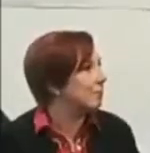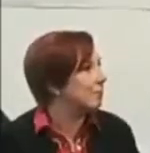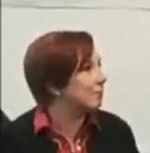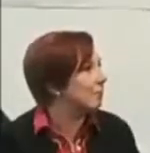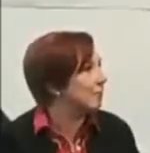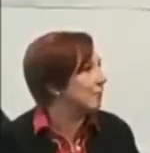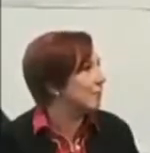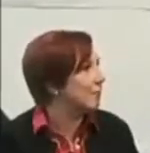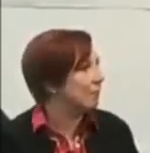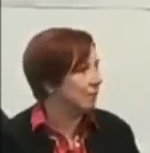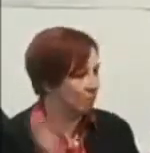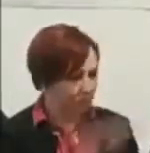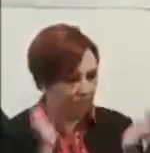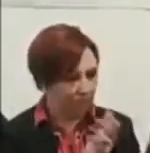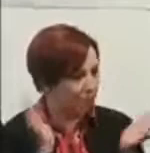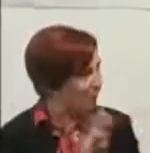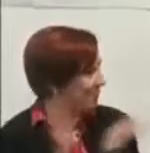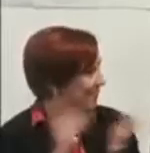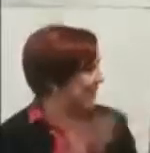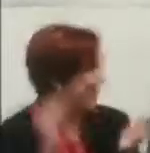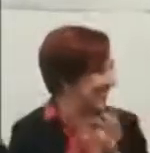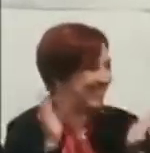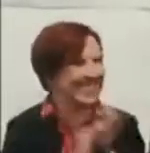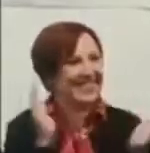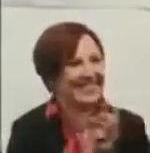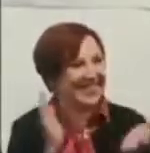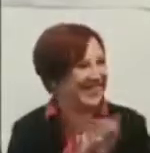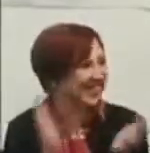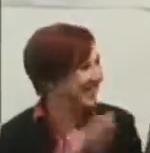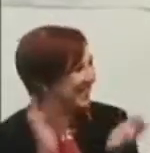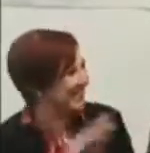espacio 1916, Carolina Cose.